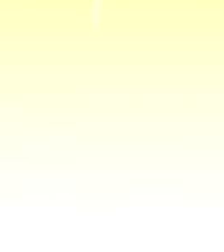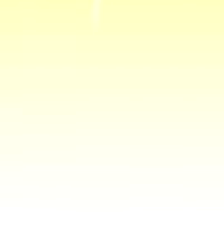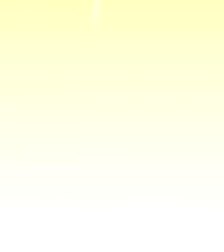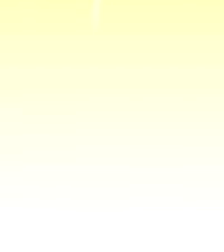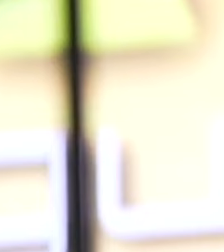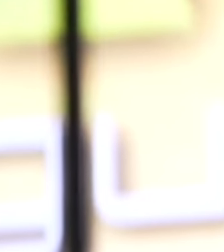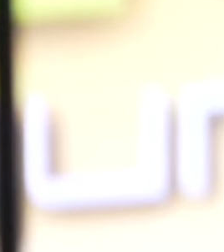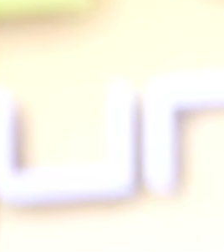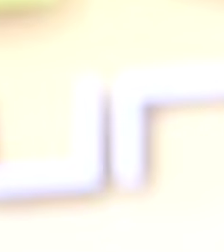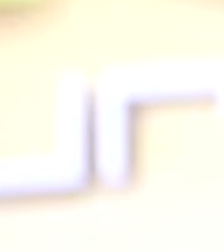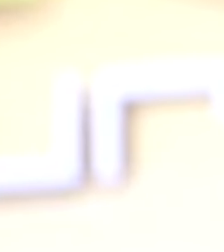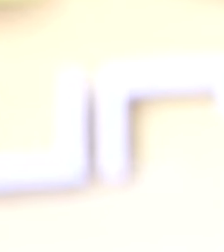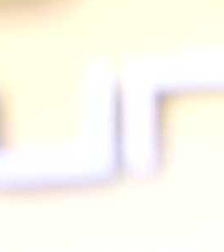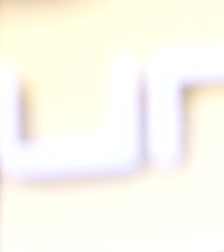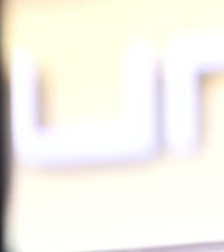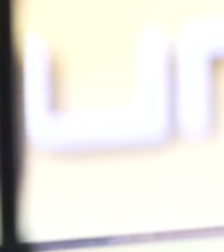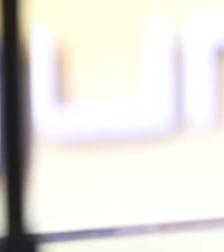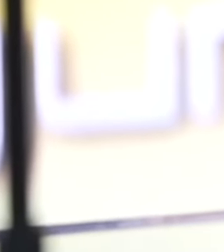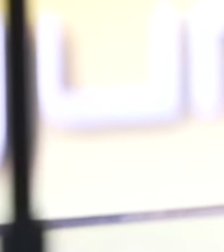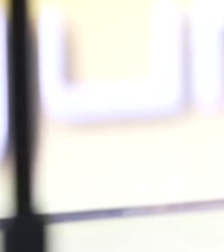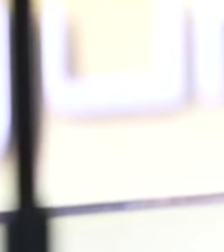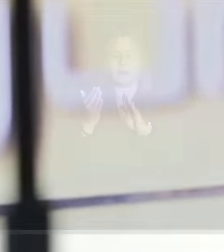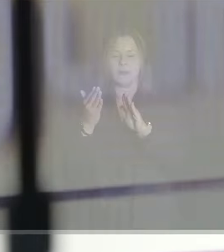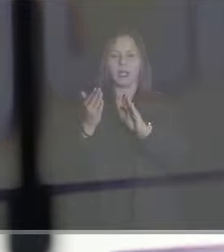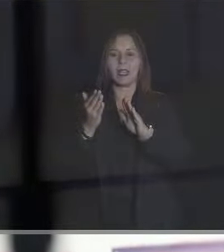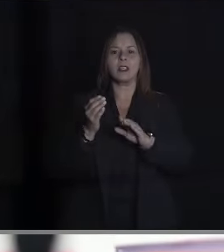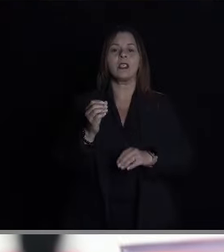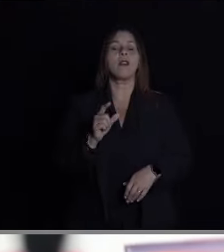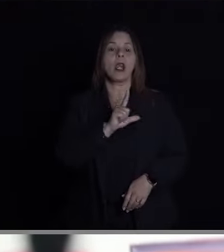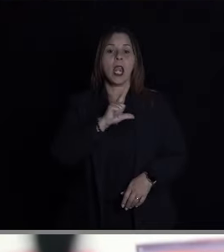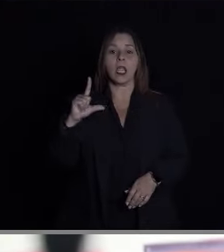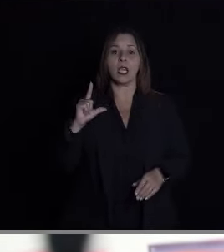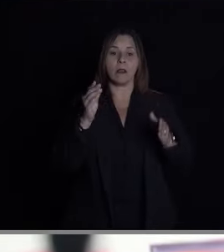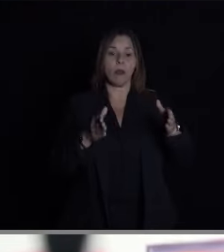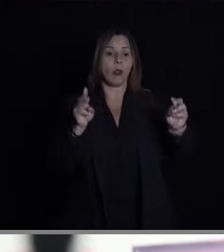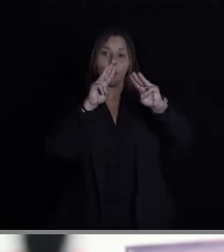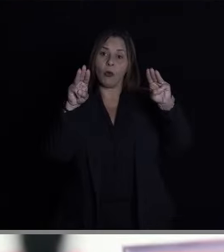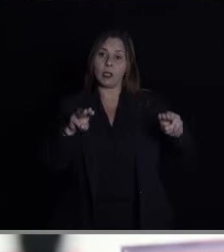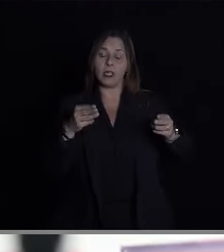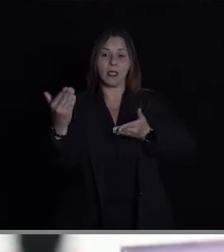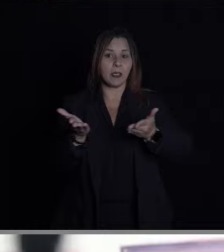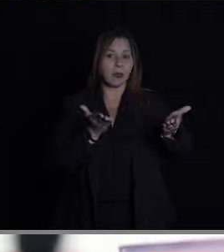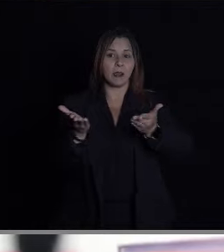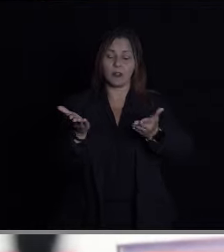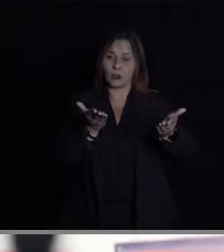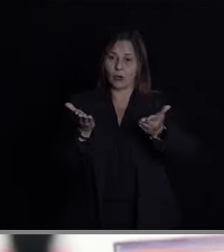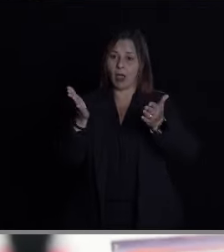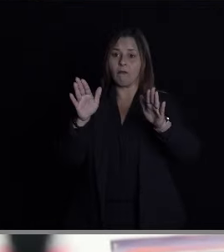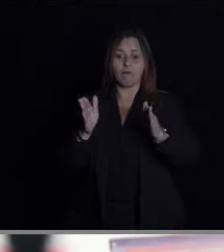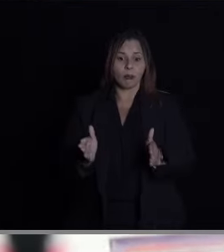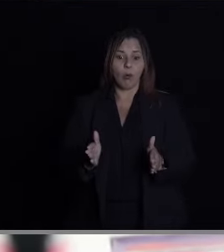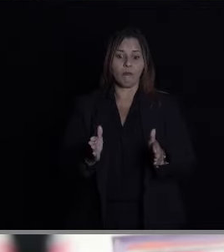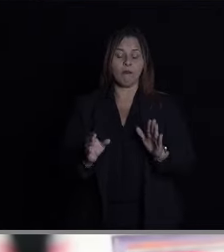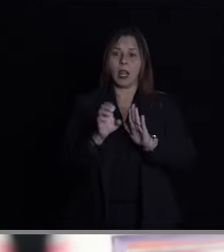Asimismo, reconocemos la presencia de las señoras y los señores legisladores municipales, funcionarios del Estado Libre Asociado de